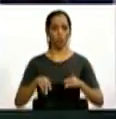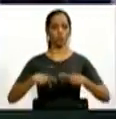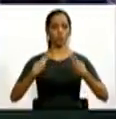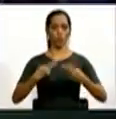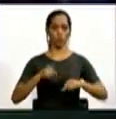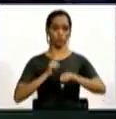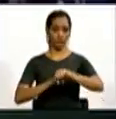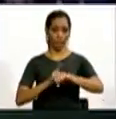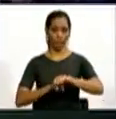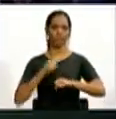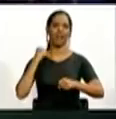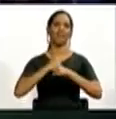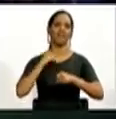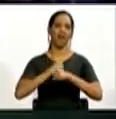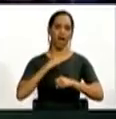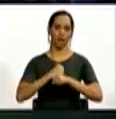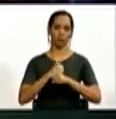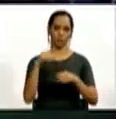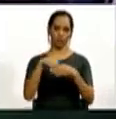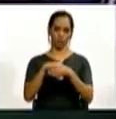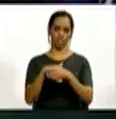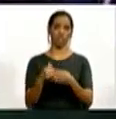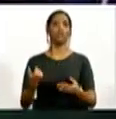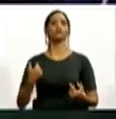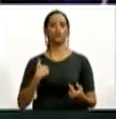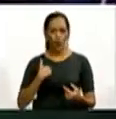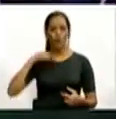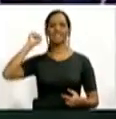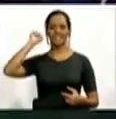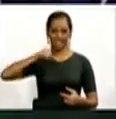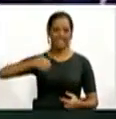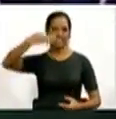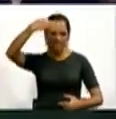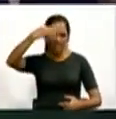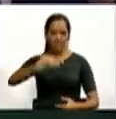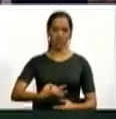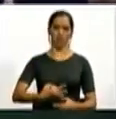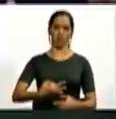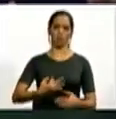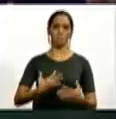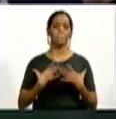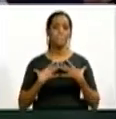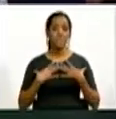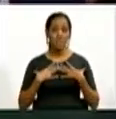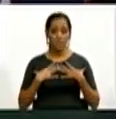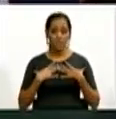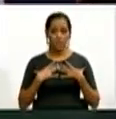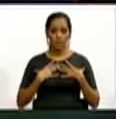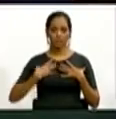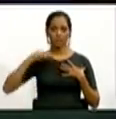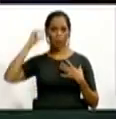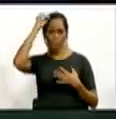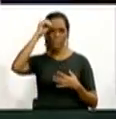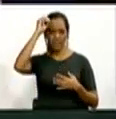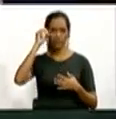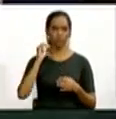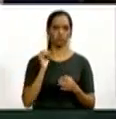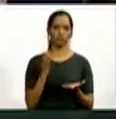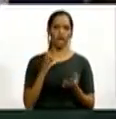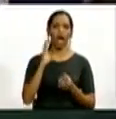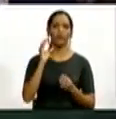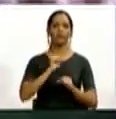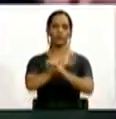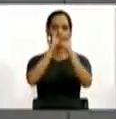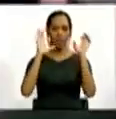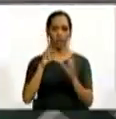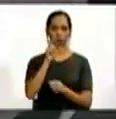Tiempo trabajando por elecciones. Yo lo que sí creo es que mi discurso siempre ha sido hablarle claro a la